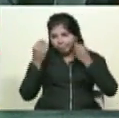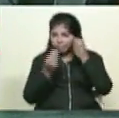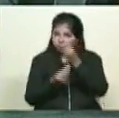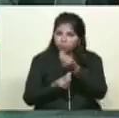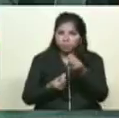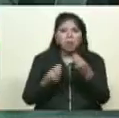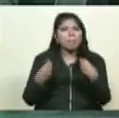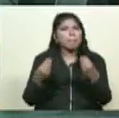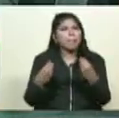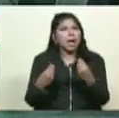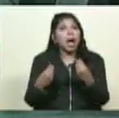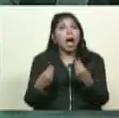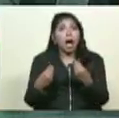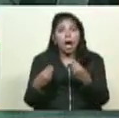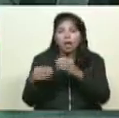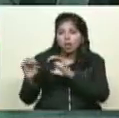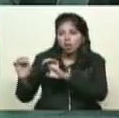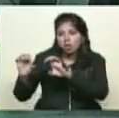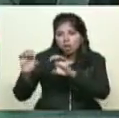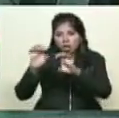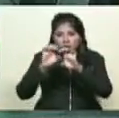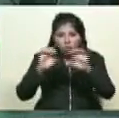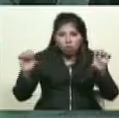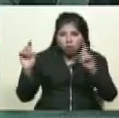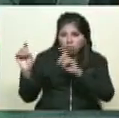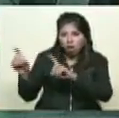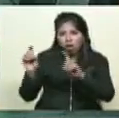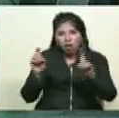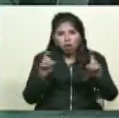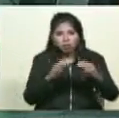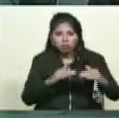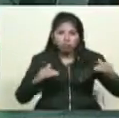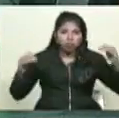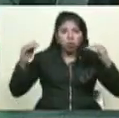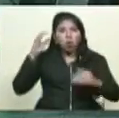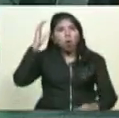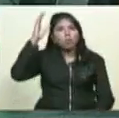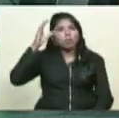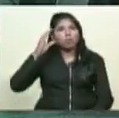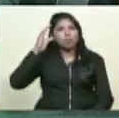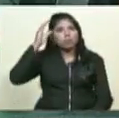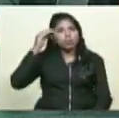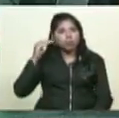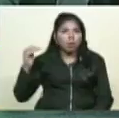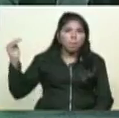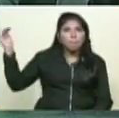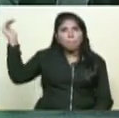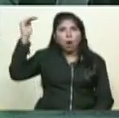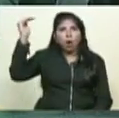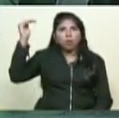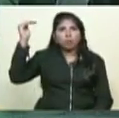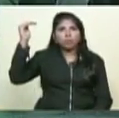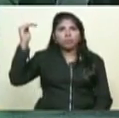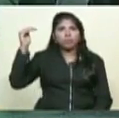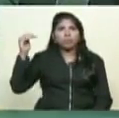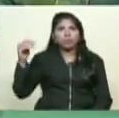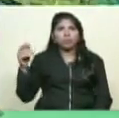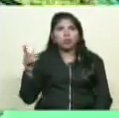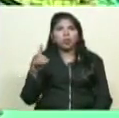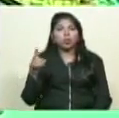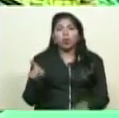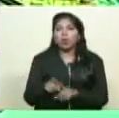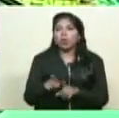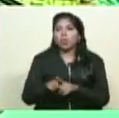sirve para educarnos colectivamente, para elevar la conciencia. ¿Para eso es que sirve? No para un